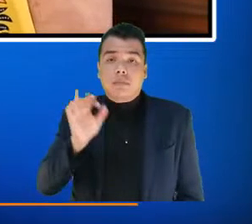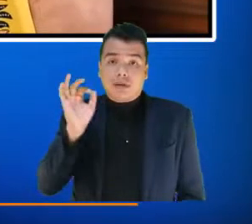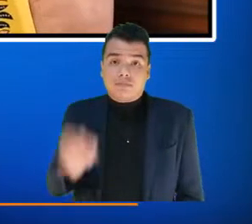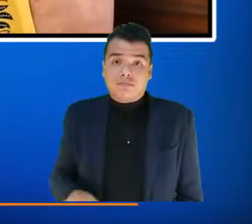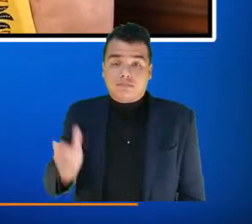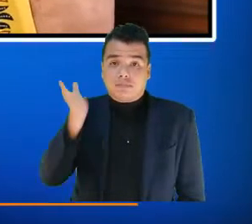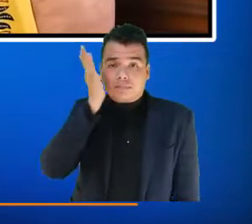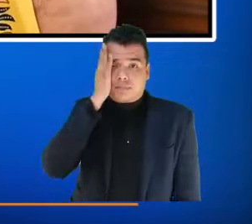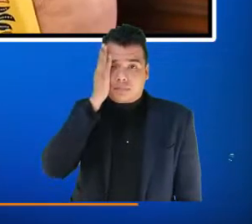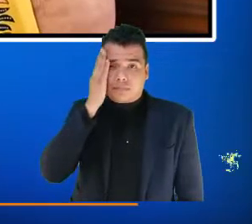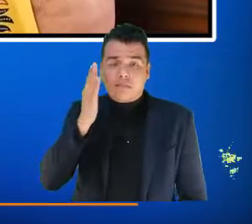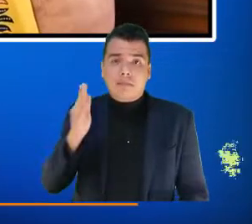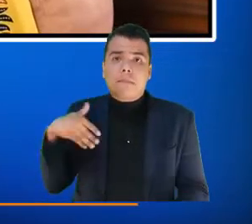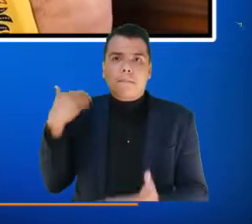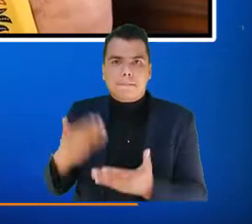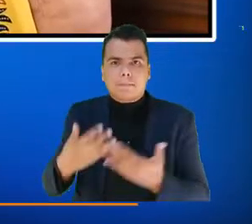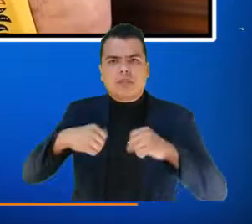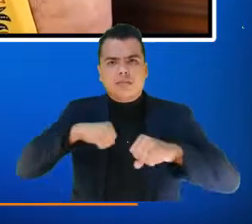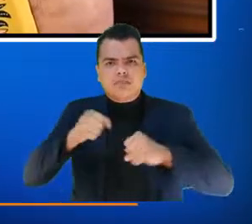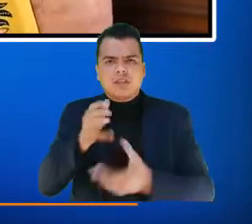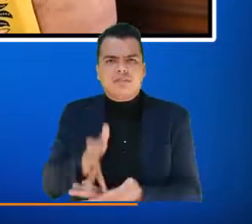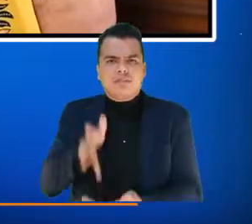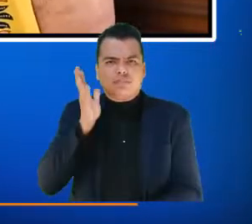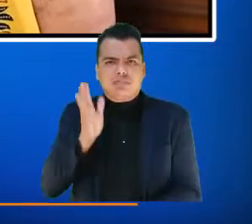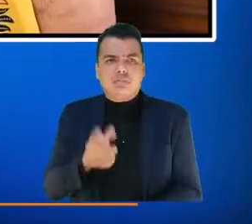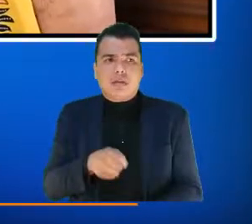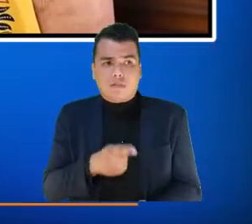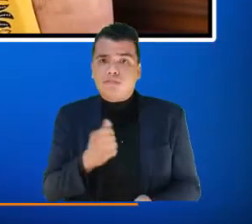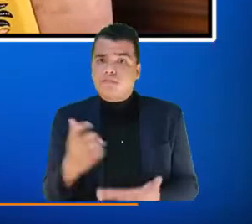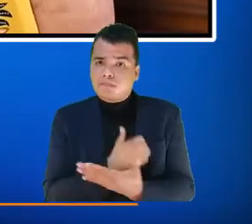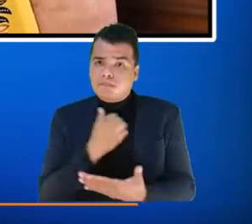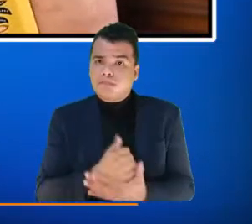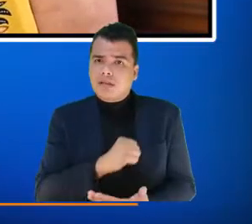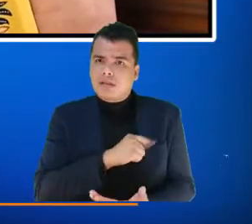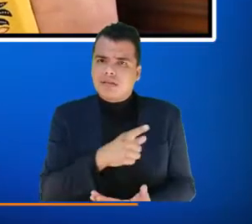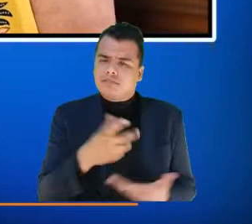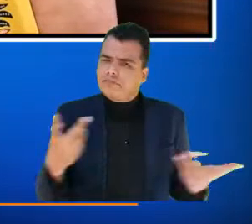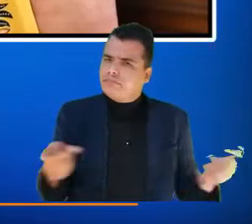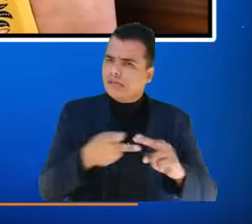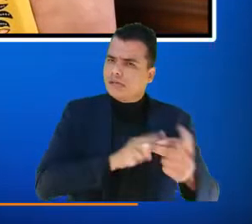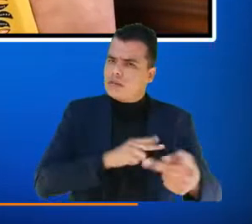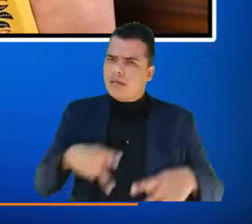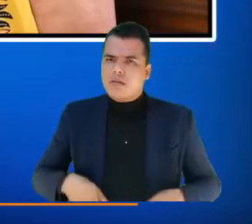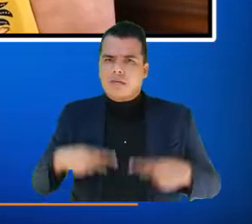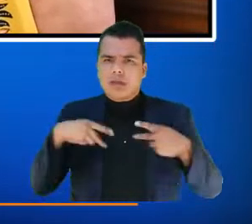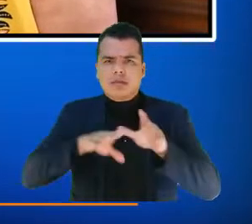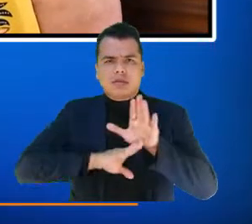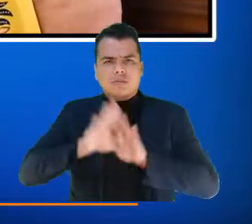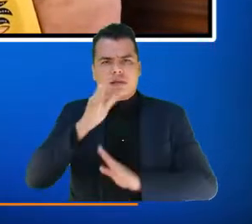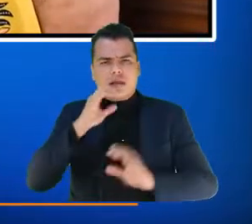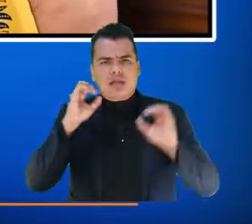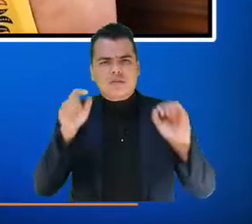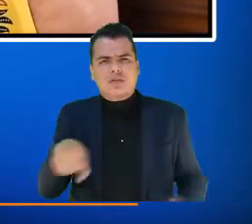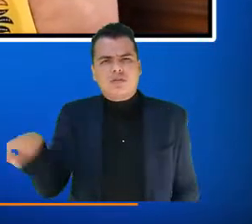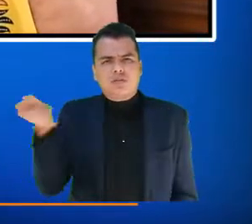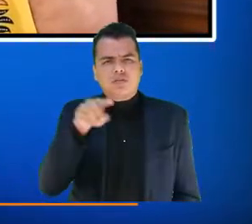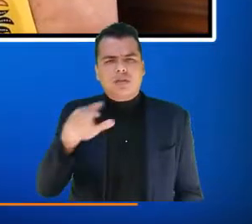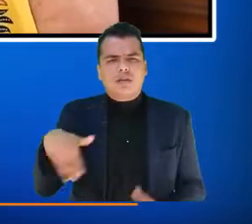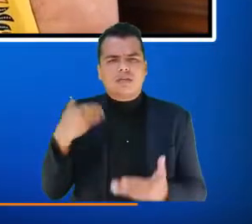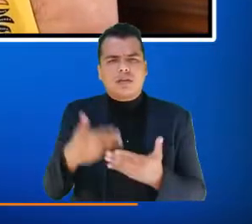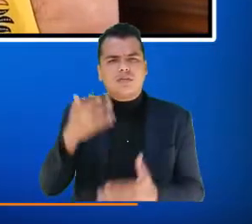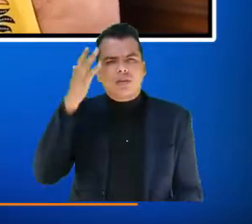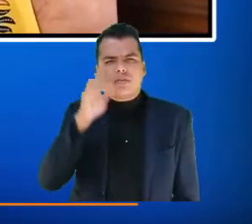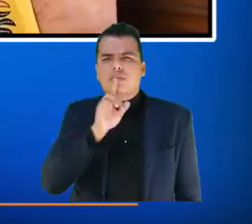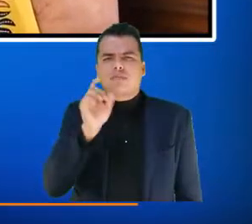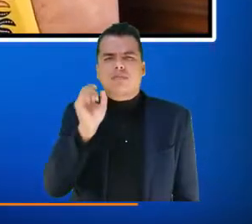modos han tenido esta riqueza de tener el oro allí? ¿Cómo es que esto no les ha aprovechado a